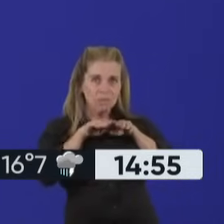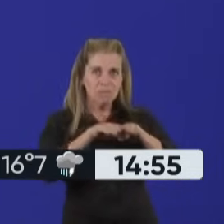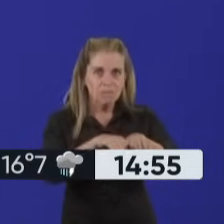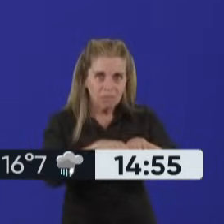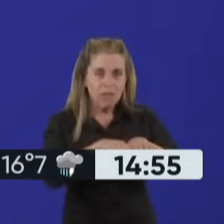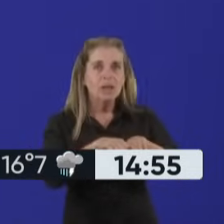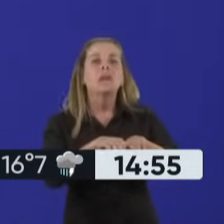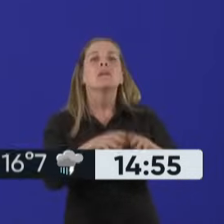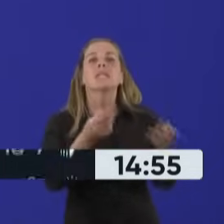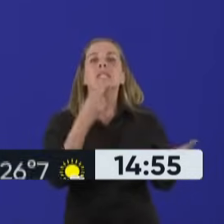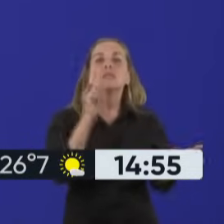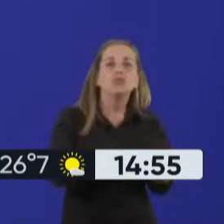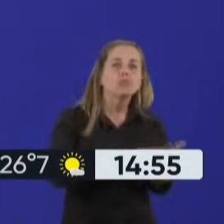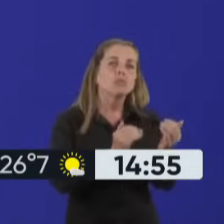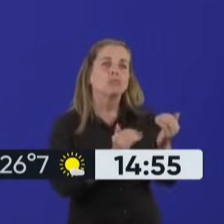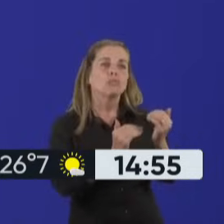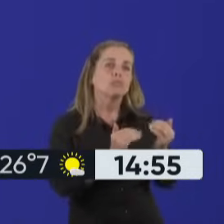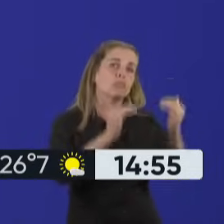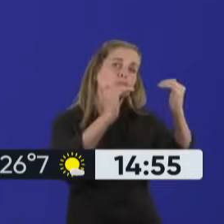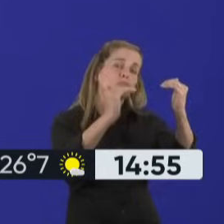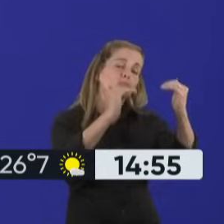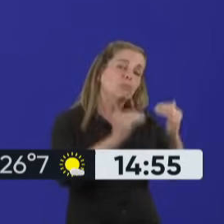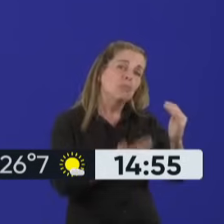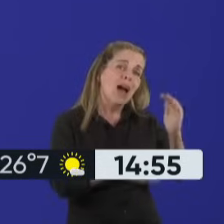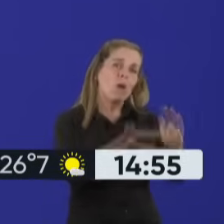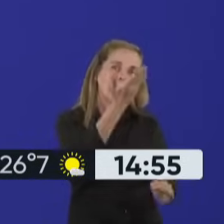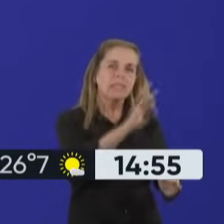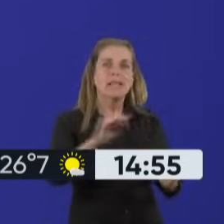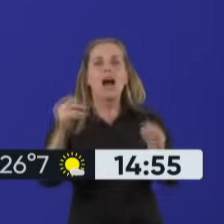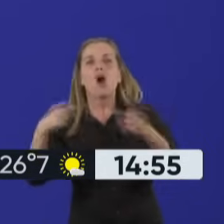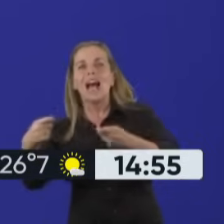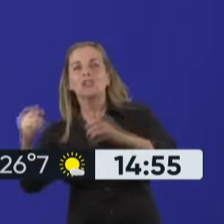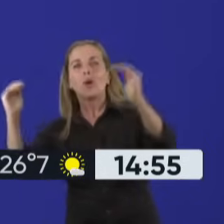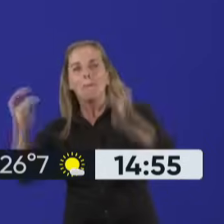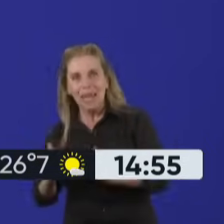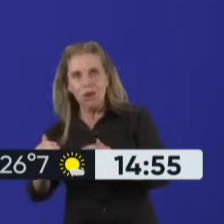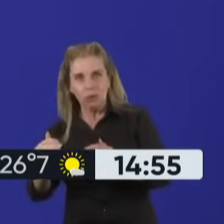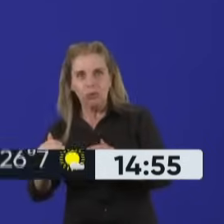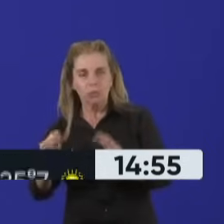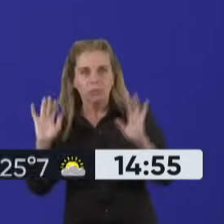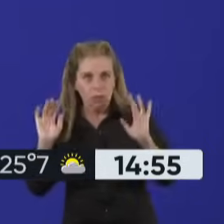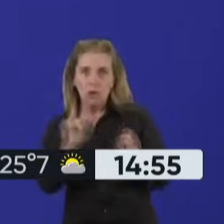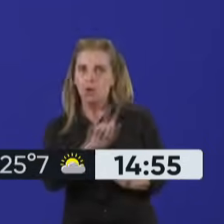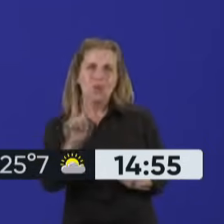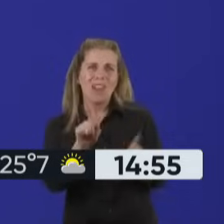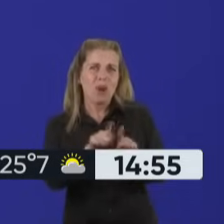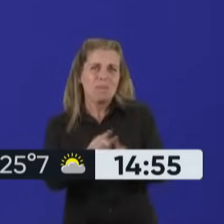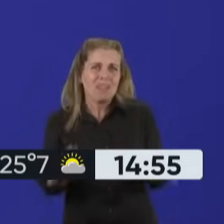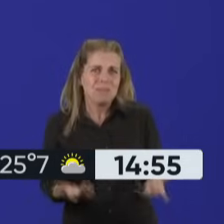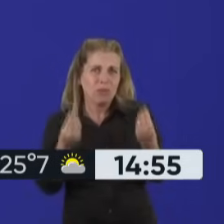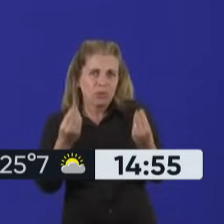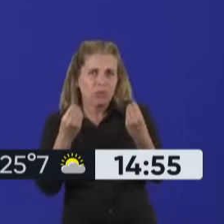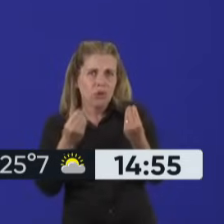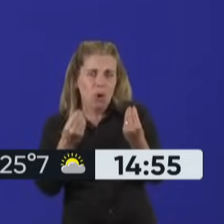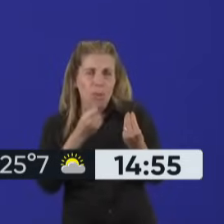subiendo impuestos o bajando gastos. Y claramente no es lo mismo. Por lo tanto, una solución hecha desde